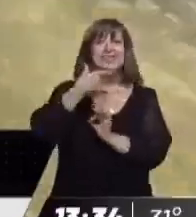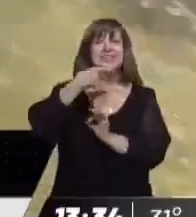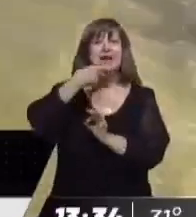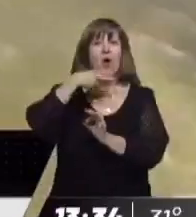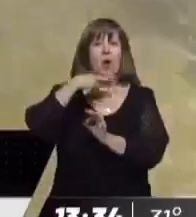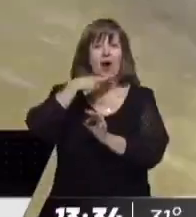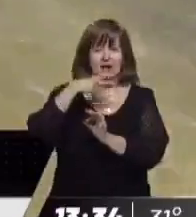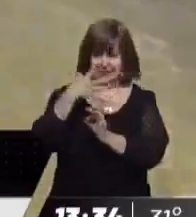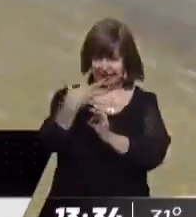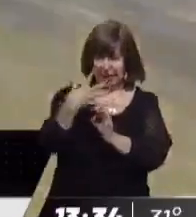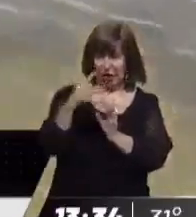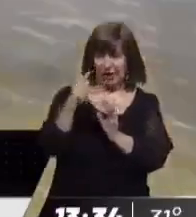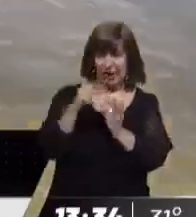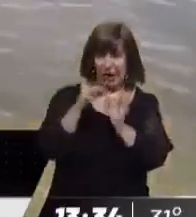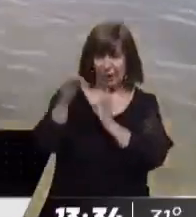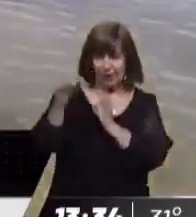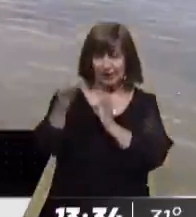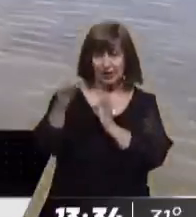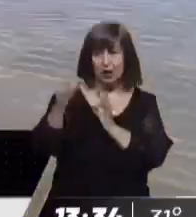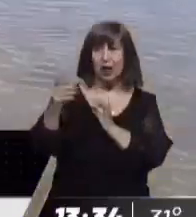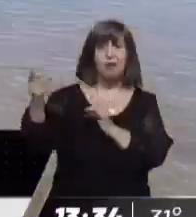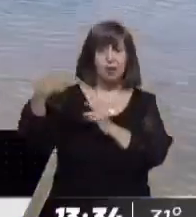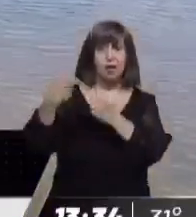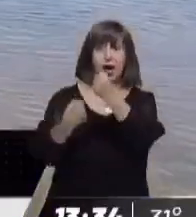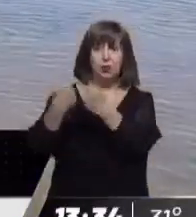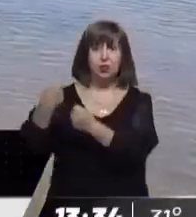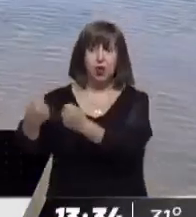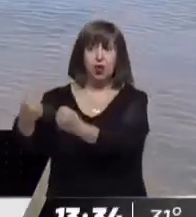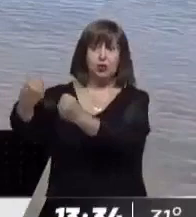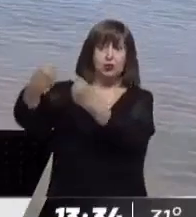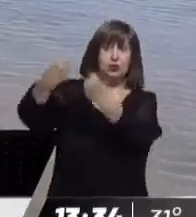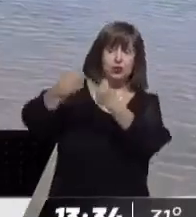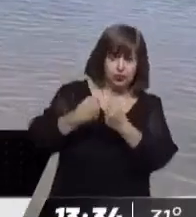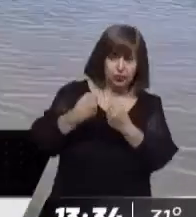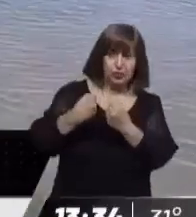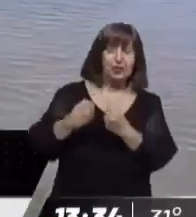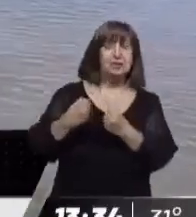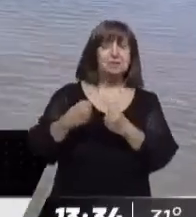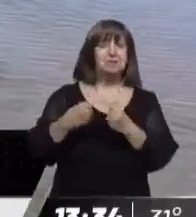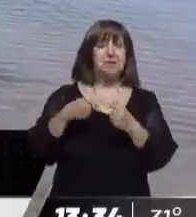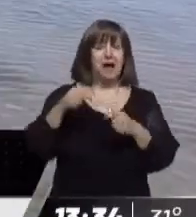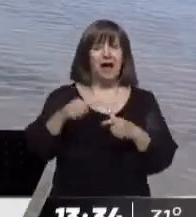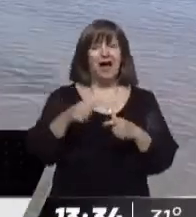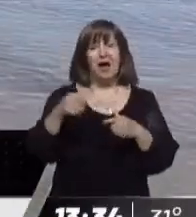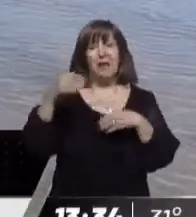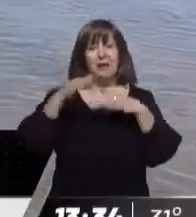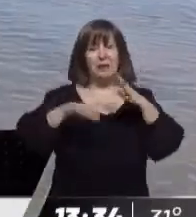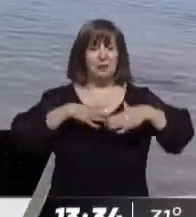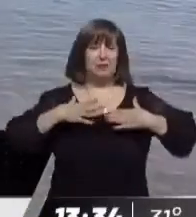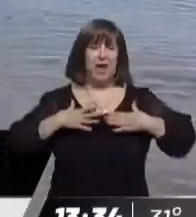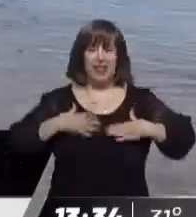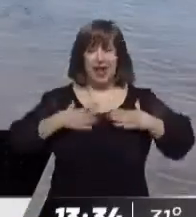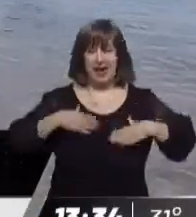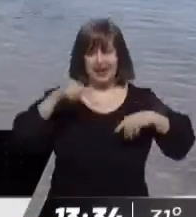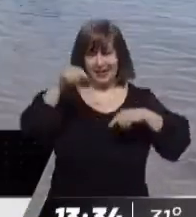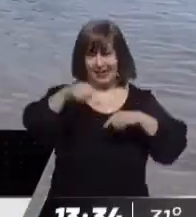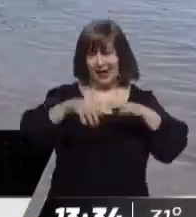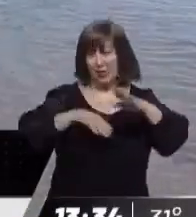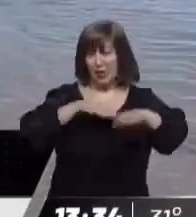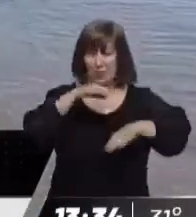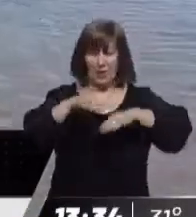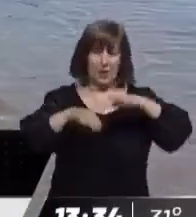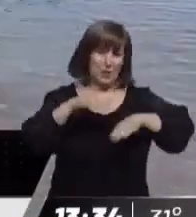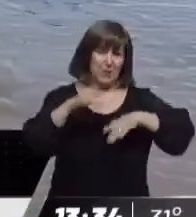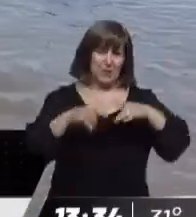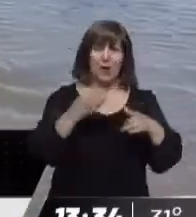5 kilómetros del límite con San Juan, que también es secano, que también hace un calor infernal. Hoy en día, chicos, hace muchísimo calor, es más, es como